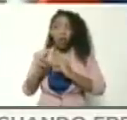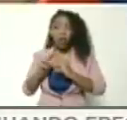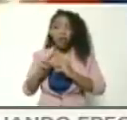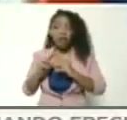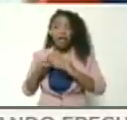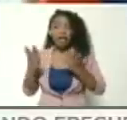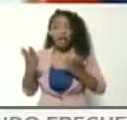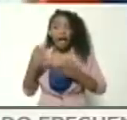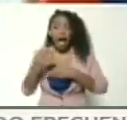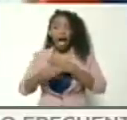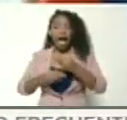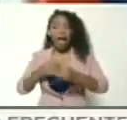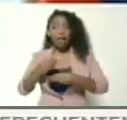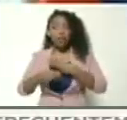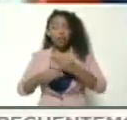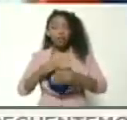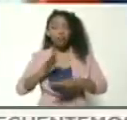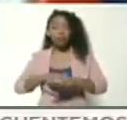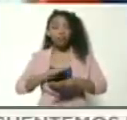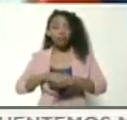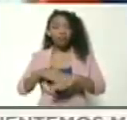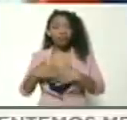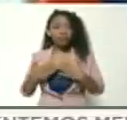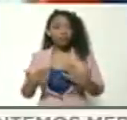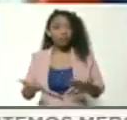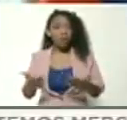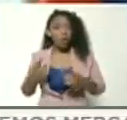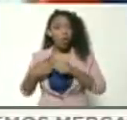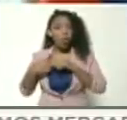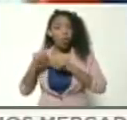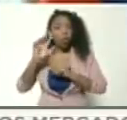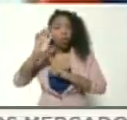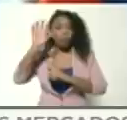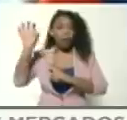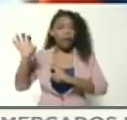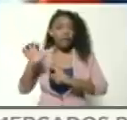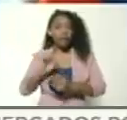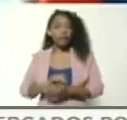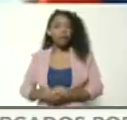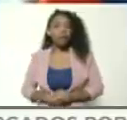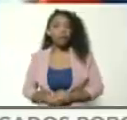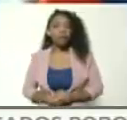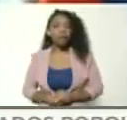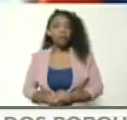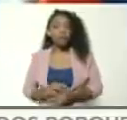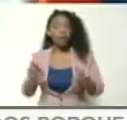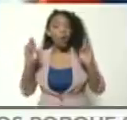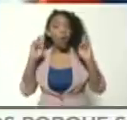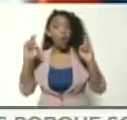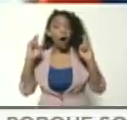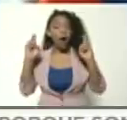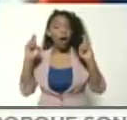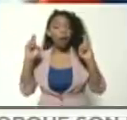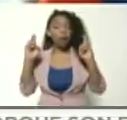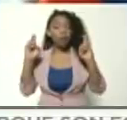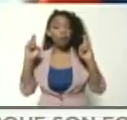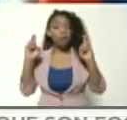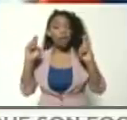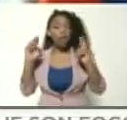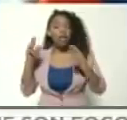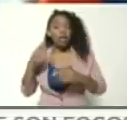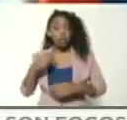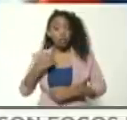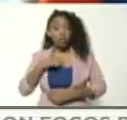que ha ocurrido inclusive con otros países. Ojalá, pues, y así lo